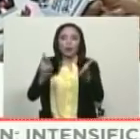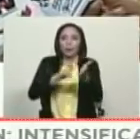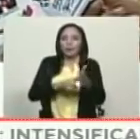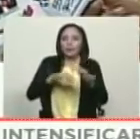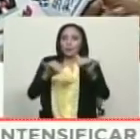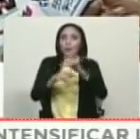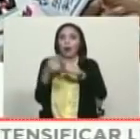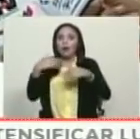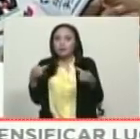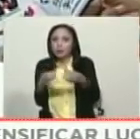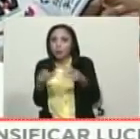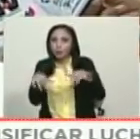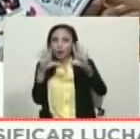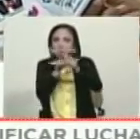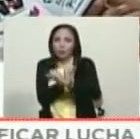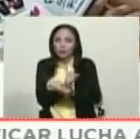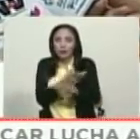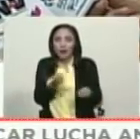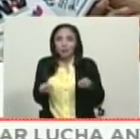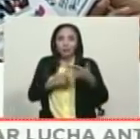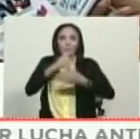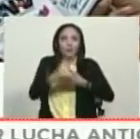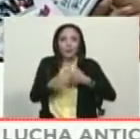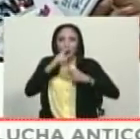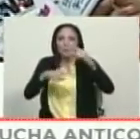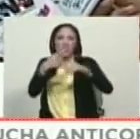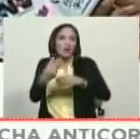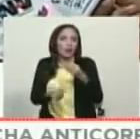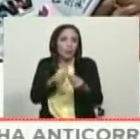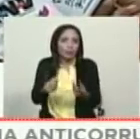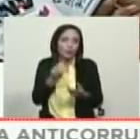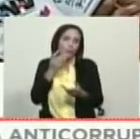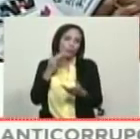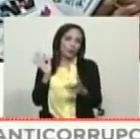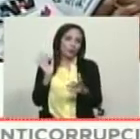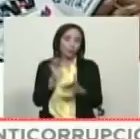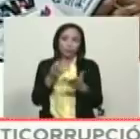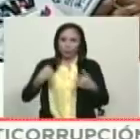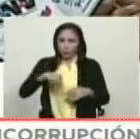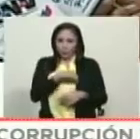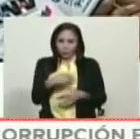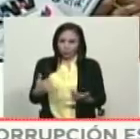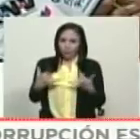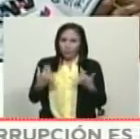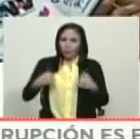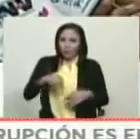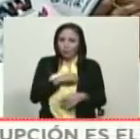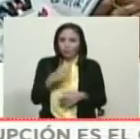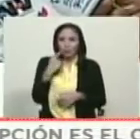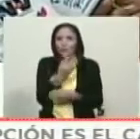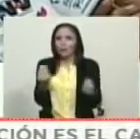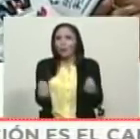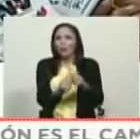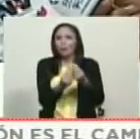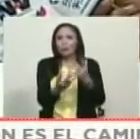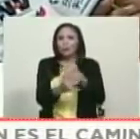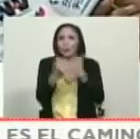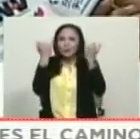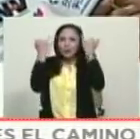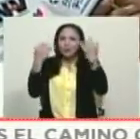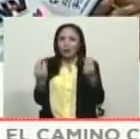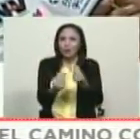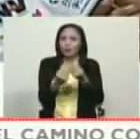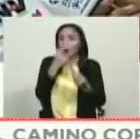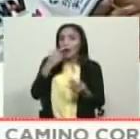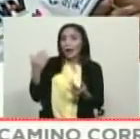en la noche a planificar para el cual el show del otro día nosotros no nos apeguemos a los chavos cuántas veces nos